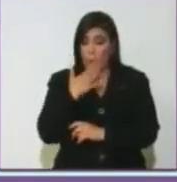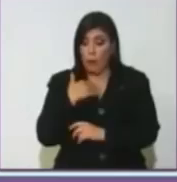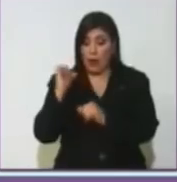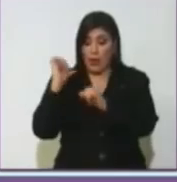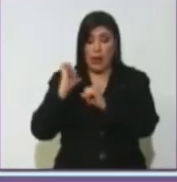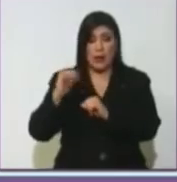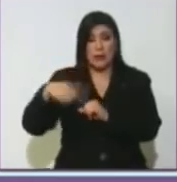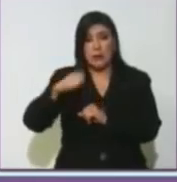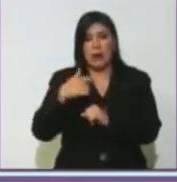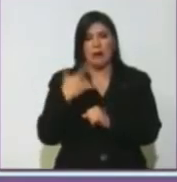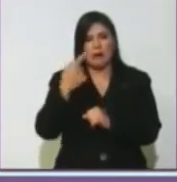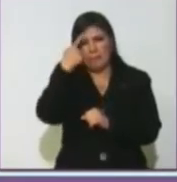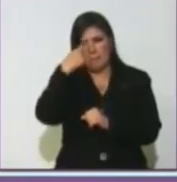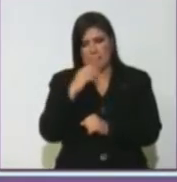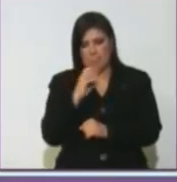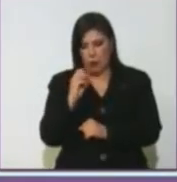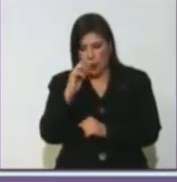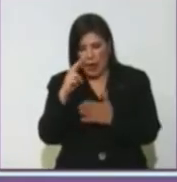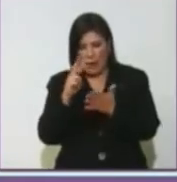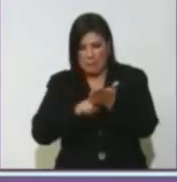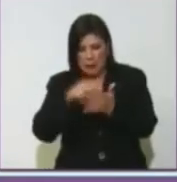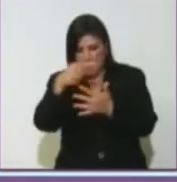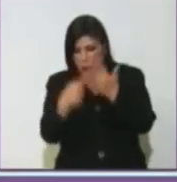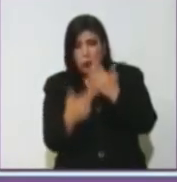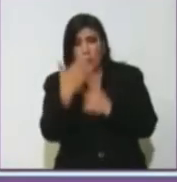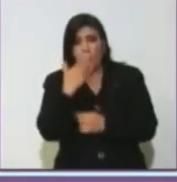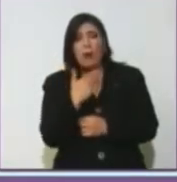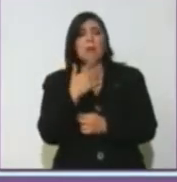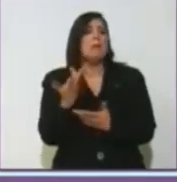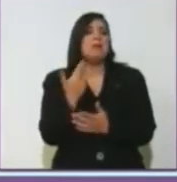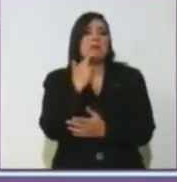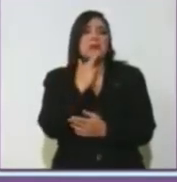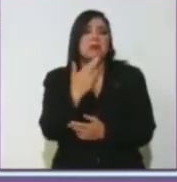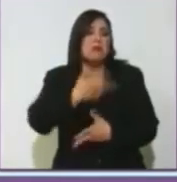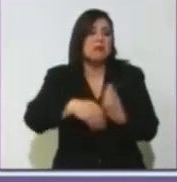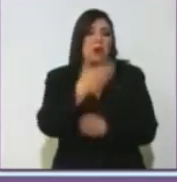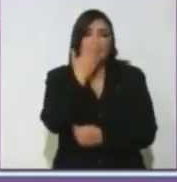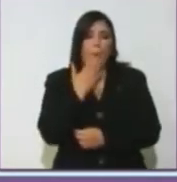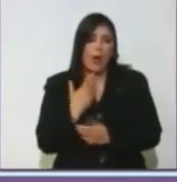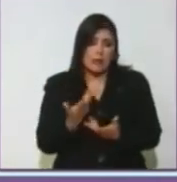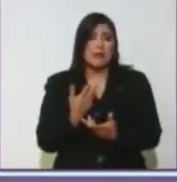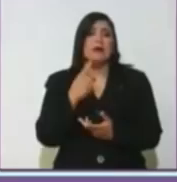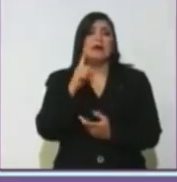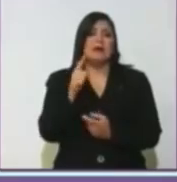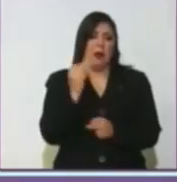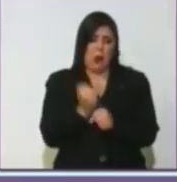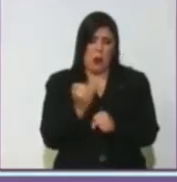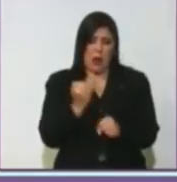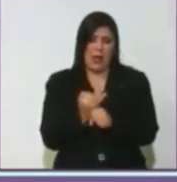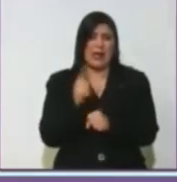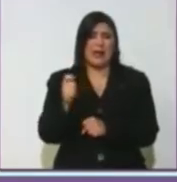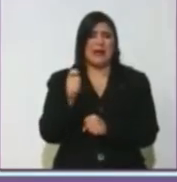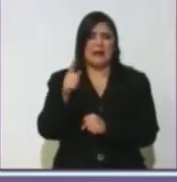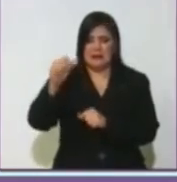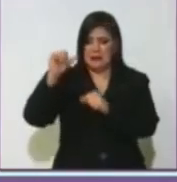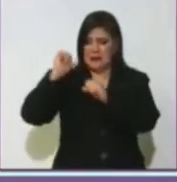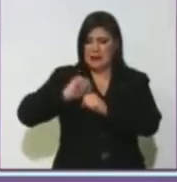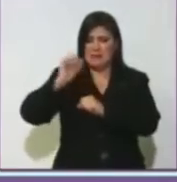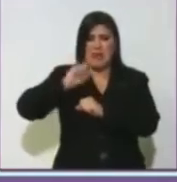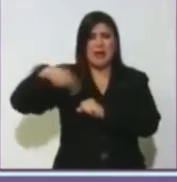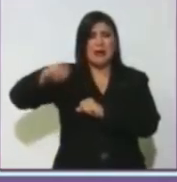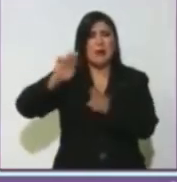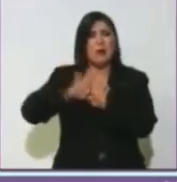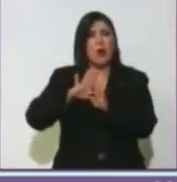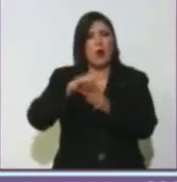oportunidad de resultados óptimos hoy en día cuál es el estatus de la autoridad moral de nuestras instituciones de seguridad